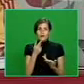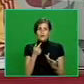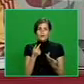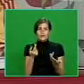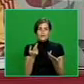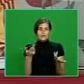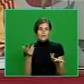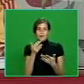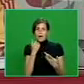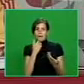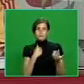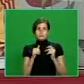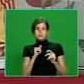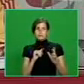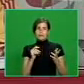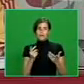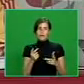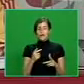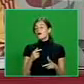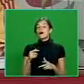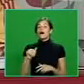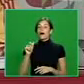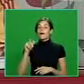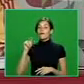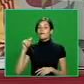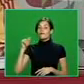viejito Alberto Federico